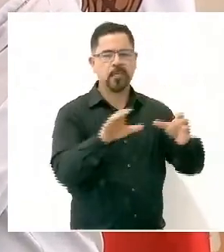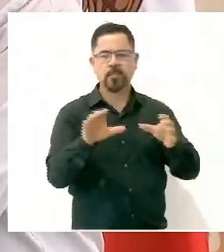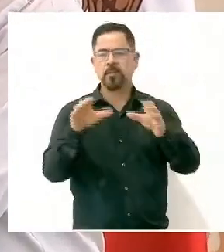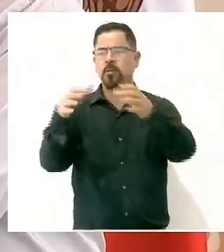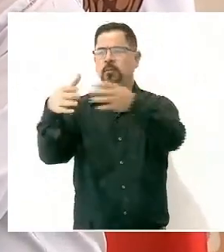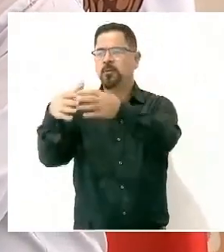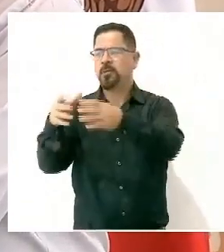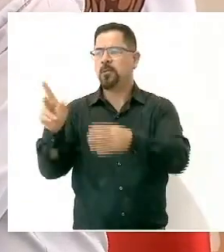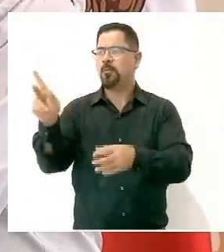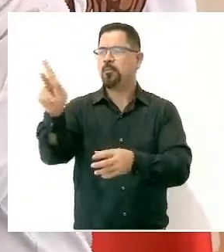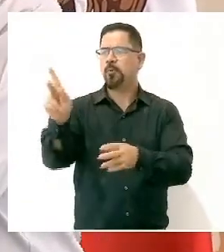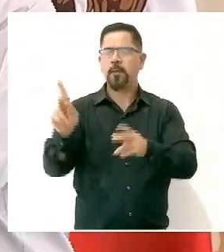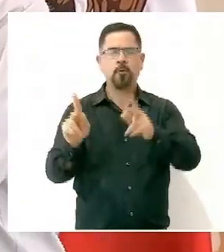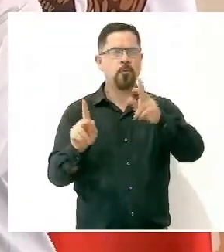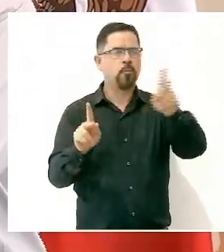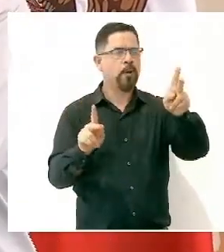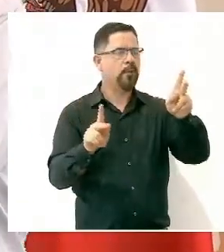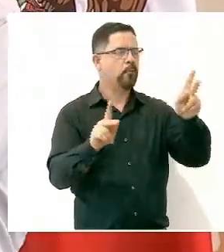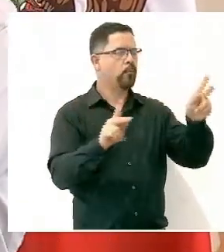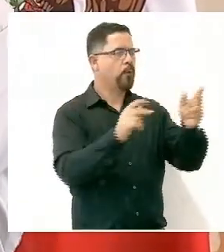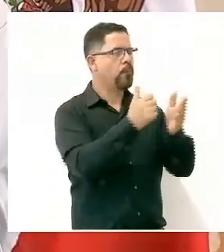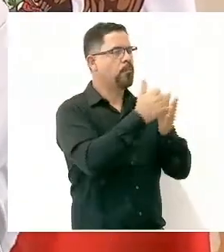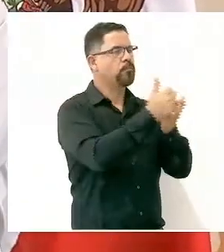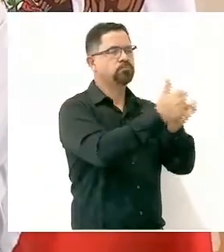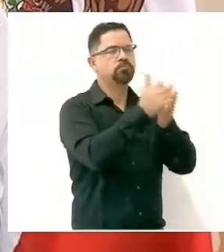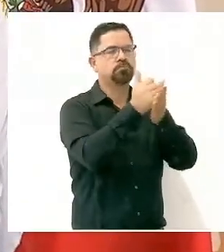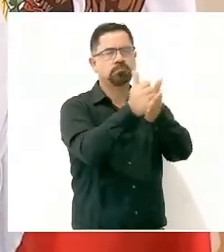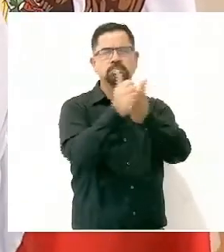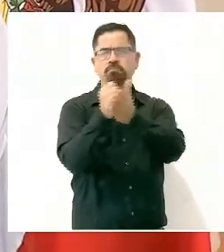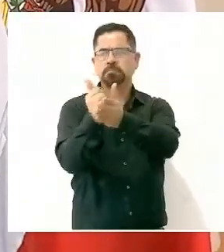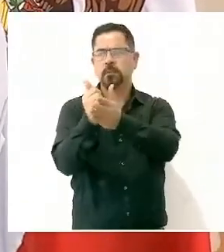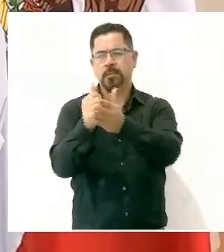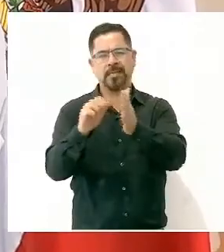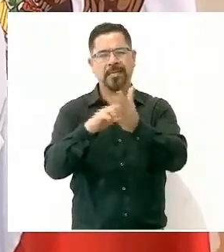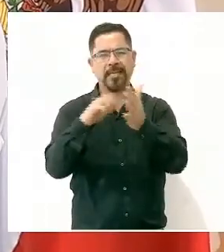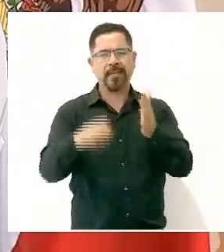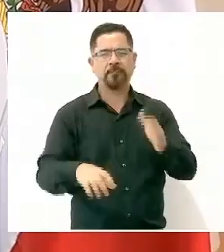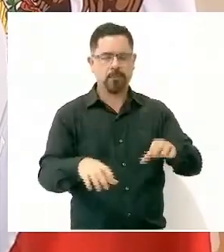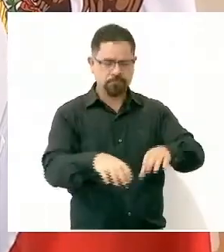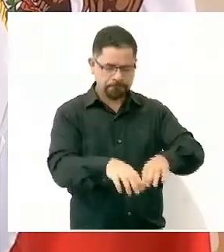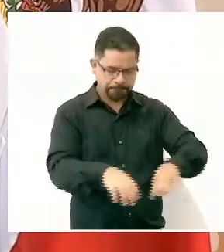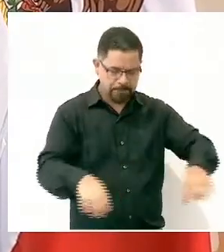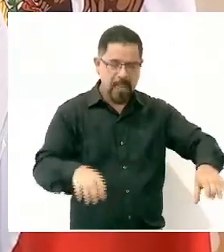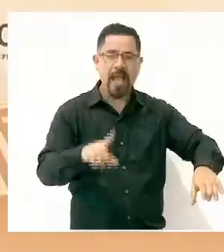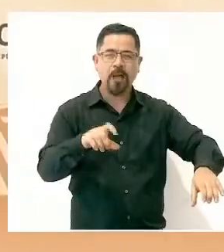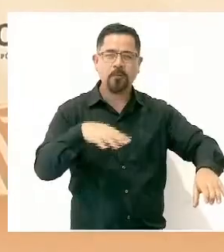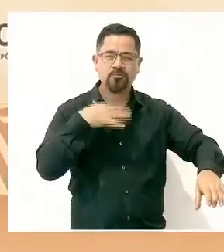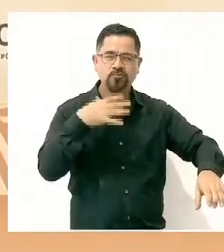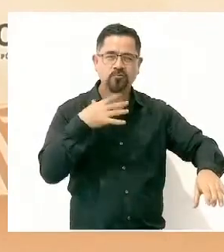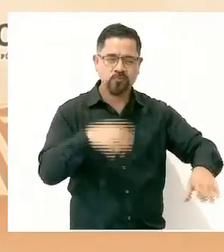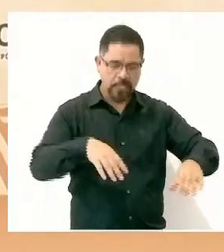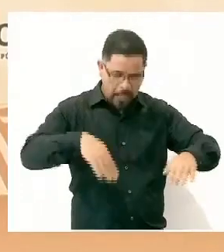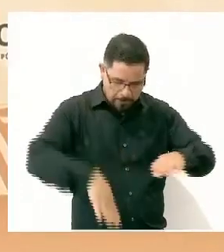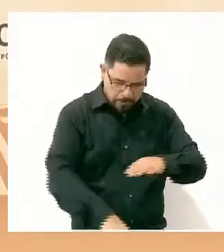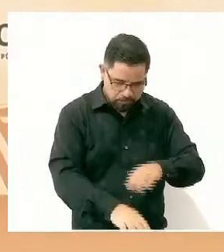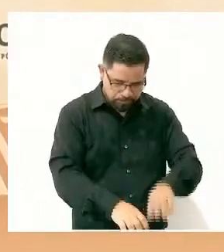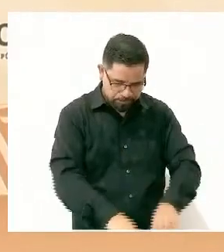pueblo, con introducción de drenaje, mejorando las